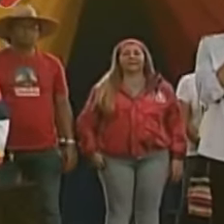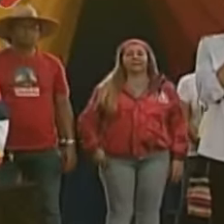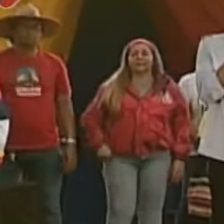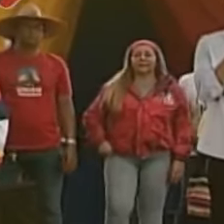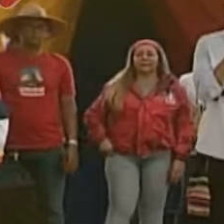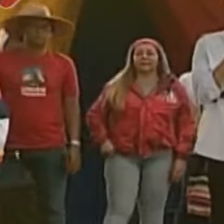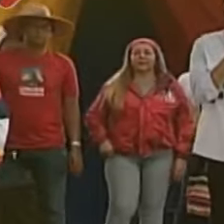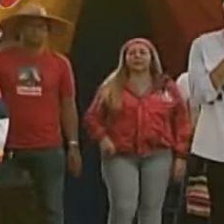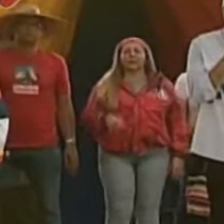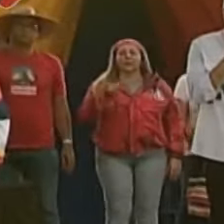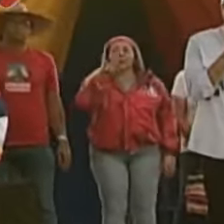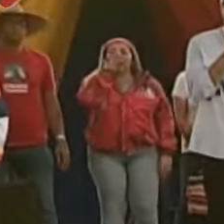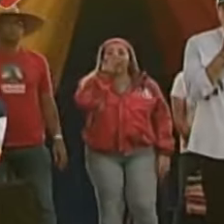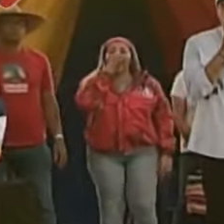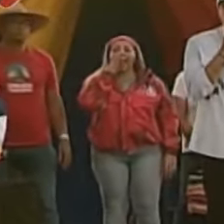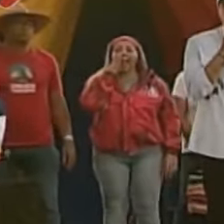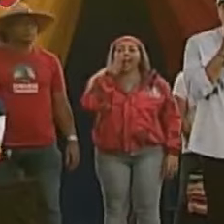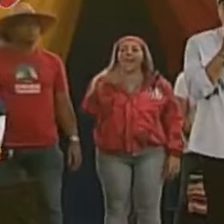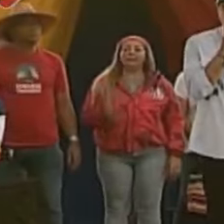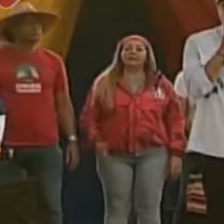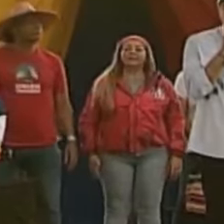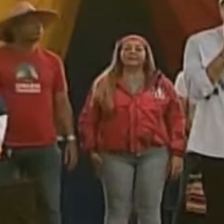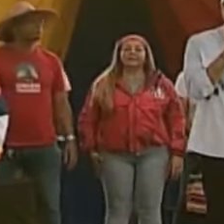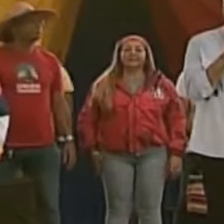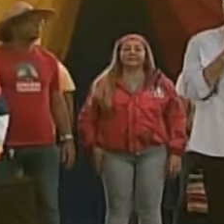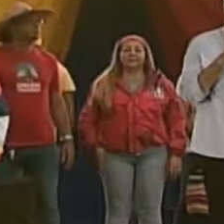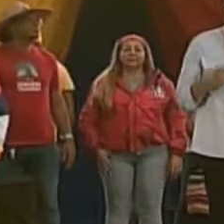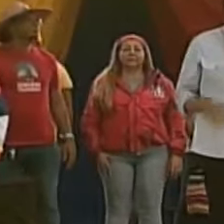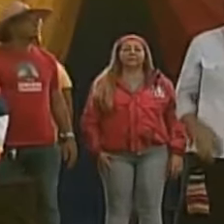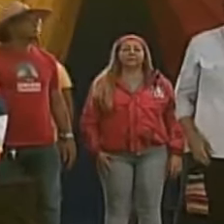apenas el CNE dé el resultado,